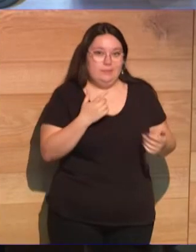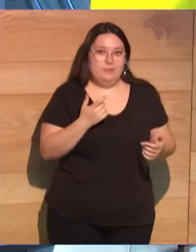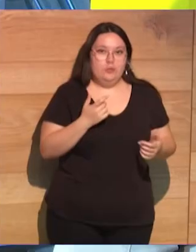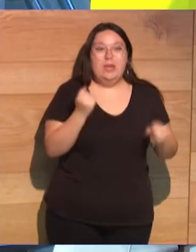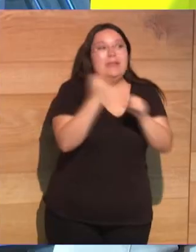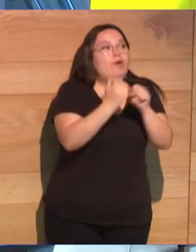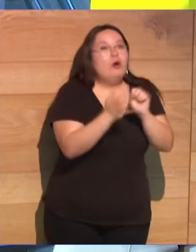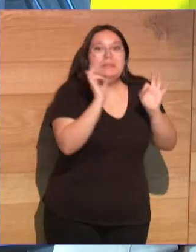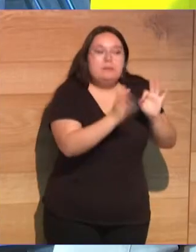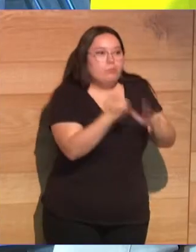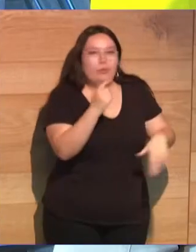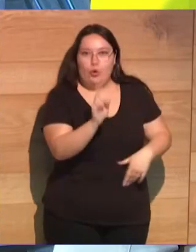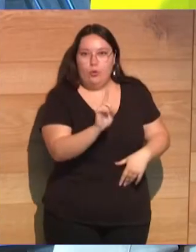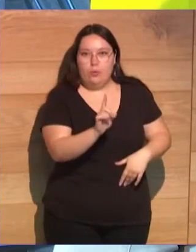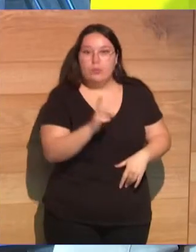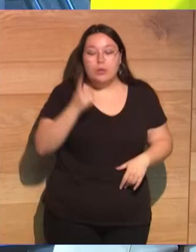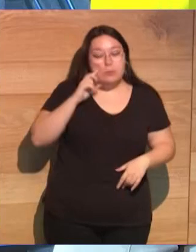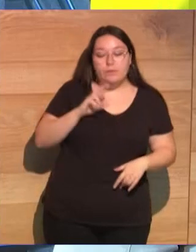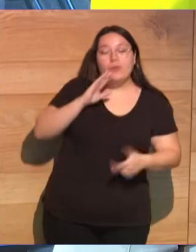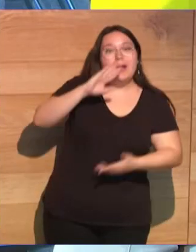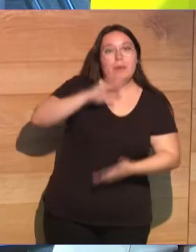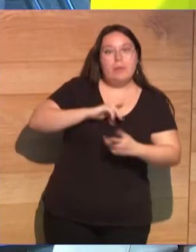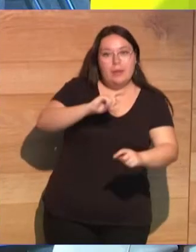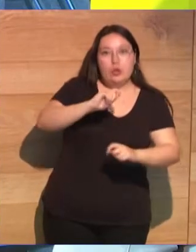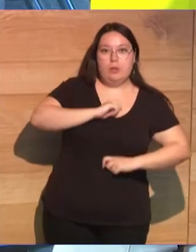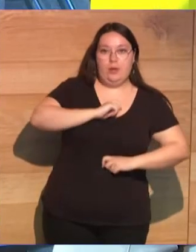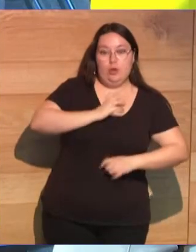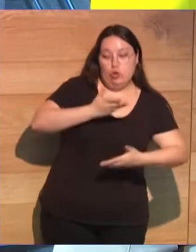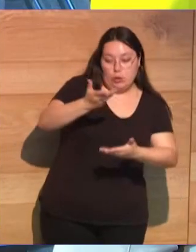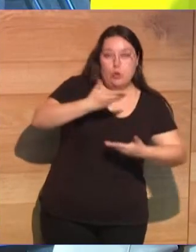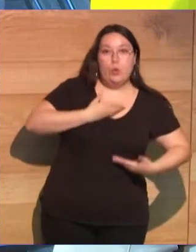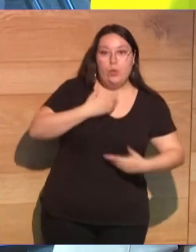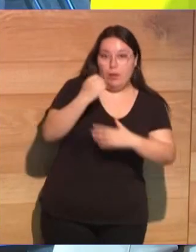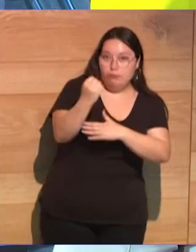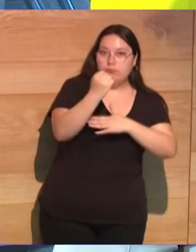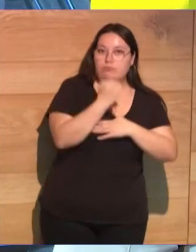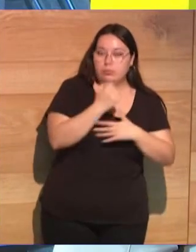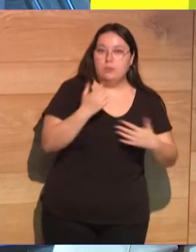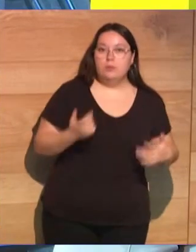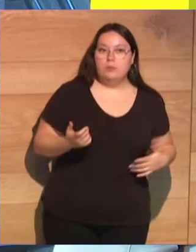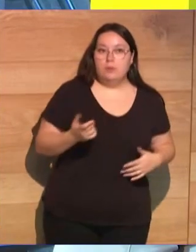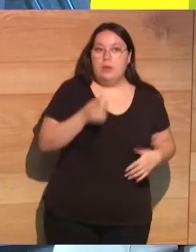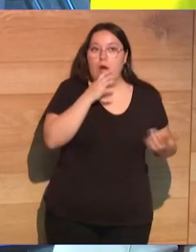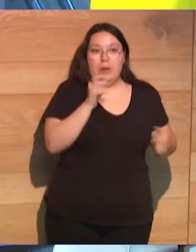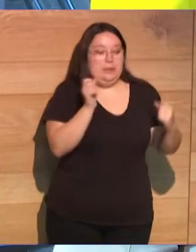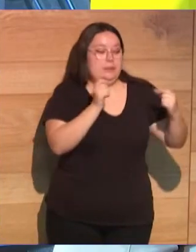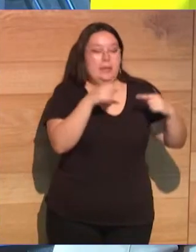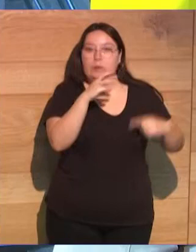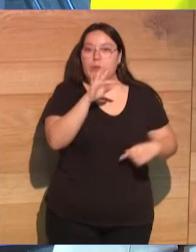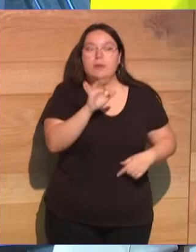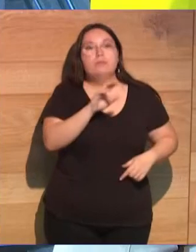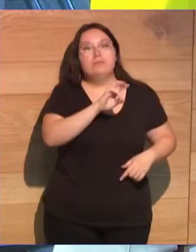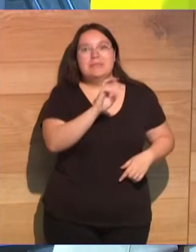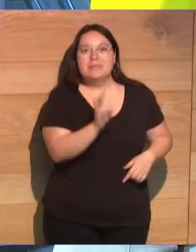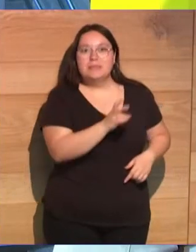Estamos viendo las capacidades que nos da, nos ayuda, nos complementa. De hecho, ahora pues, ChatGPT y todo lo que se